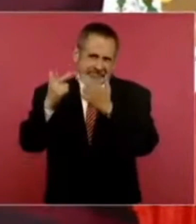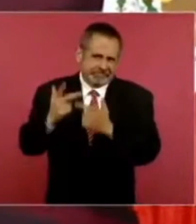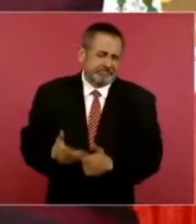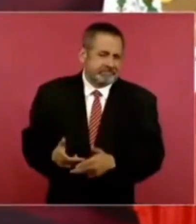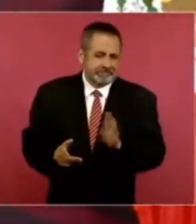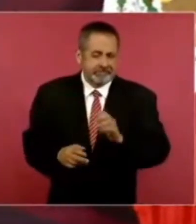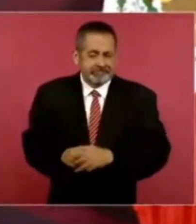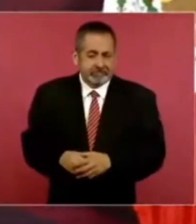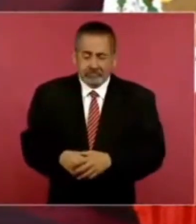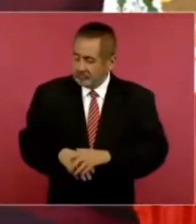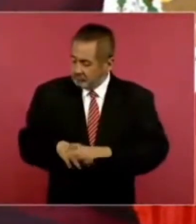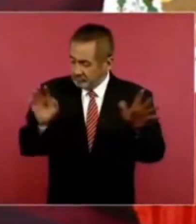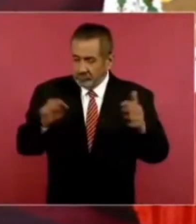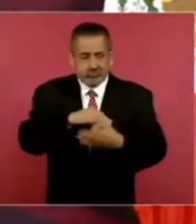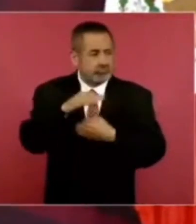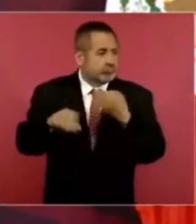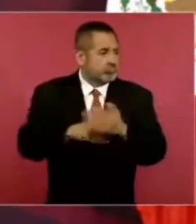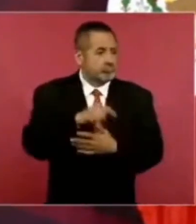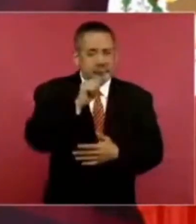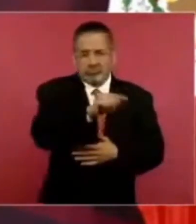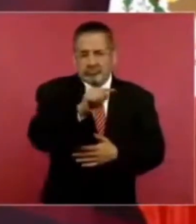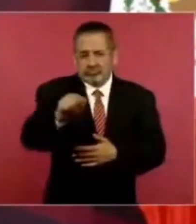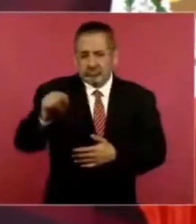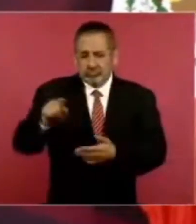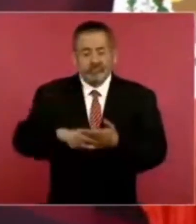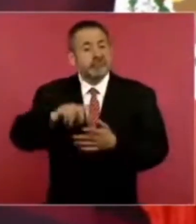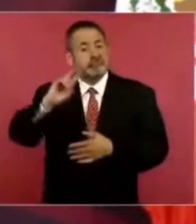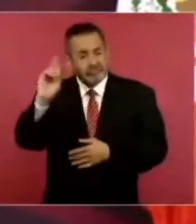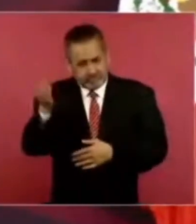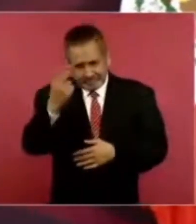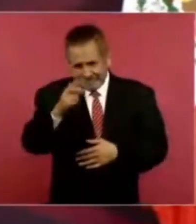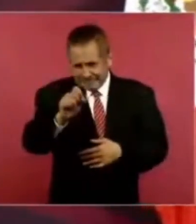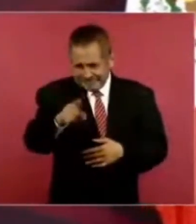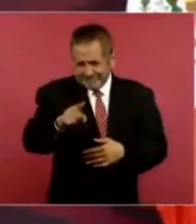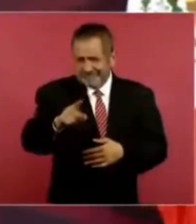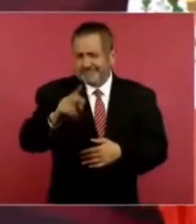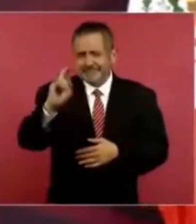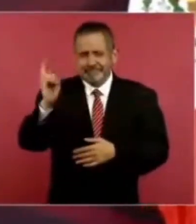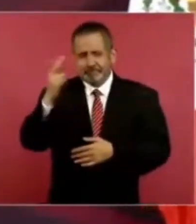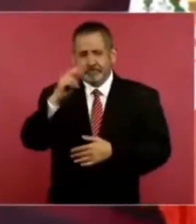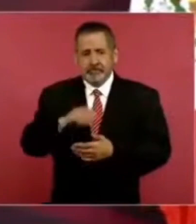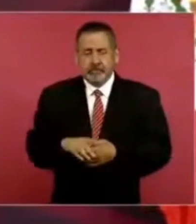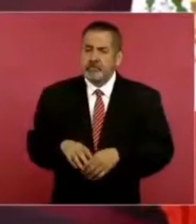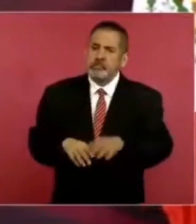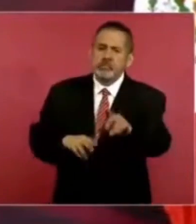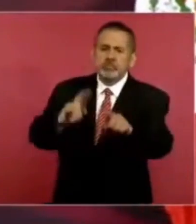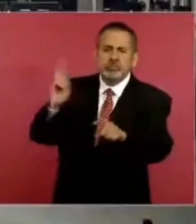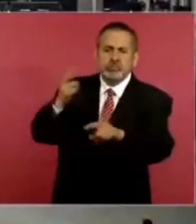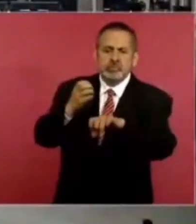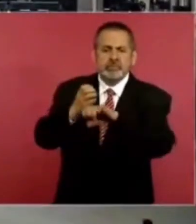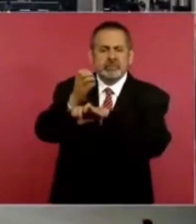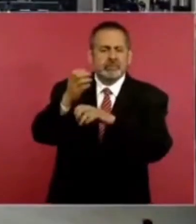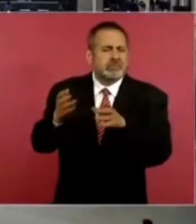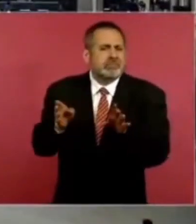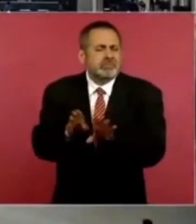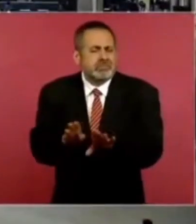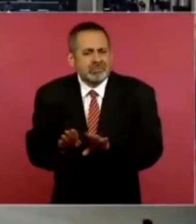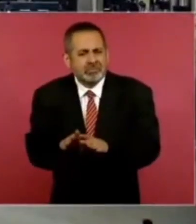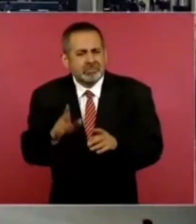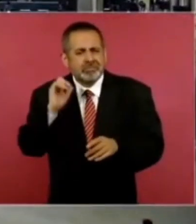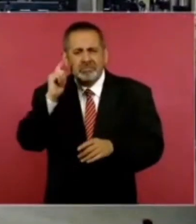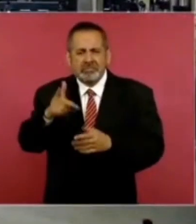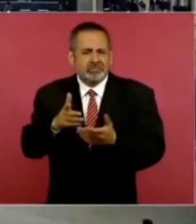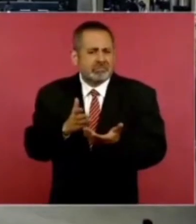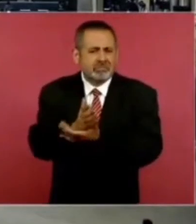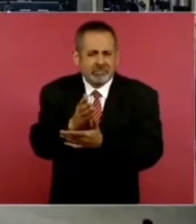Todo, todo. Las universidades. Ahí la Universidad del Estado, presidente, ¿cómo podría